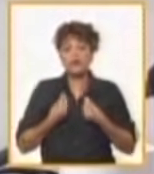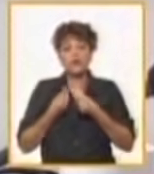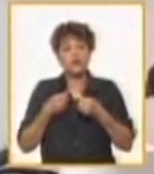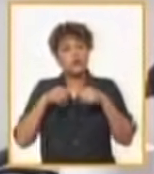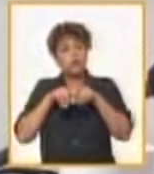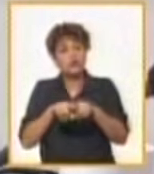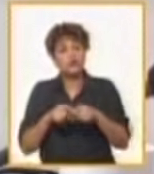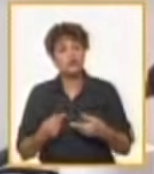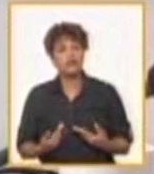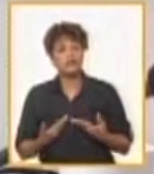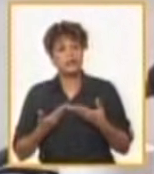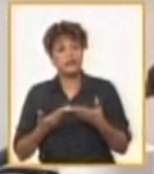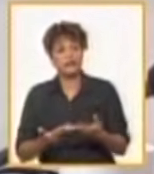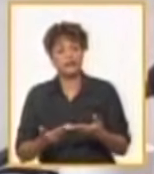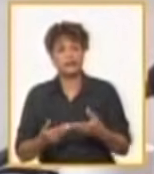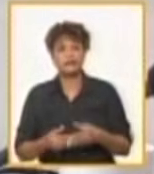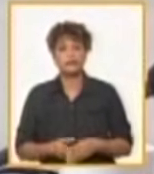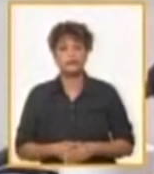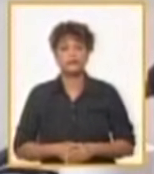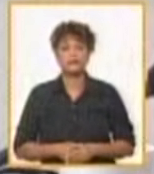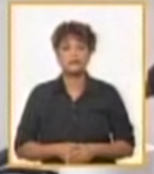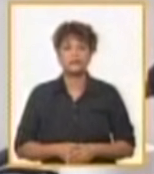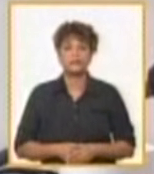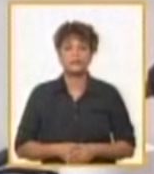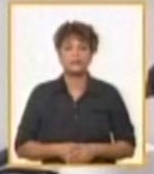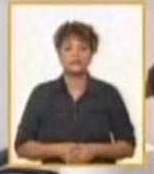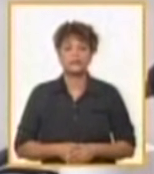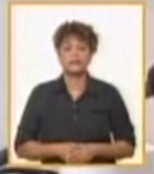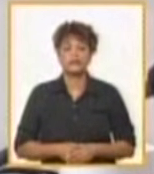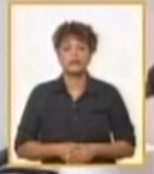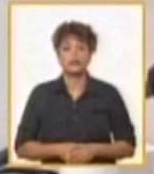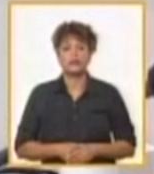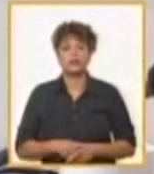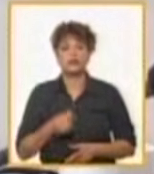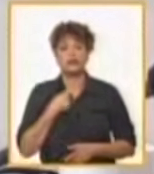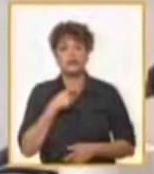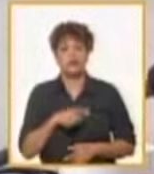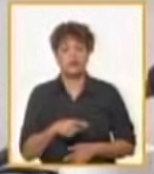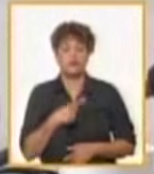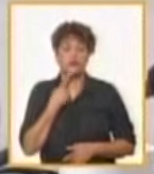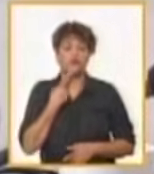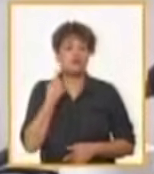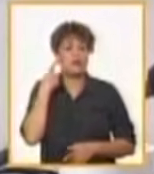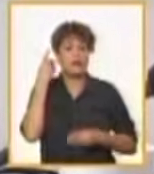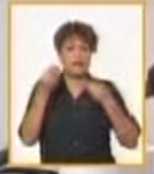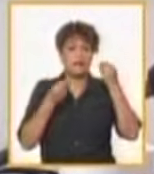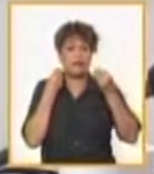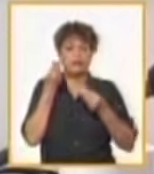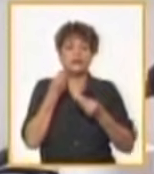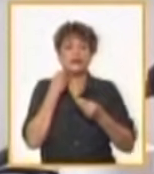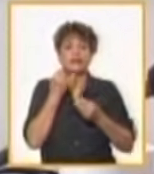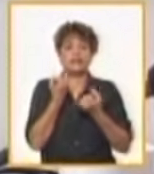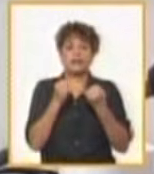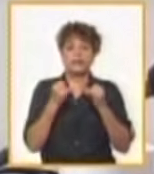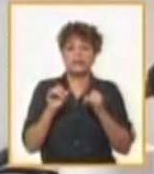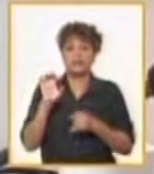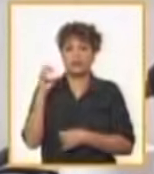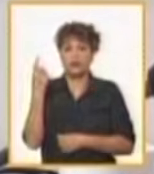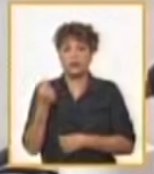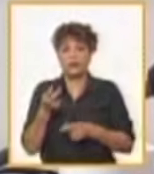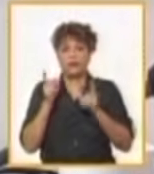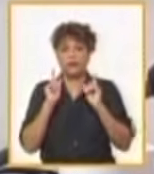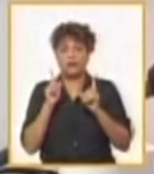otro, compañeros, si usted completa la independencia política, la independencia económica, pero